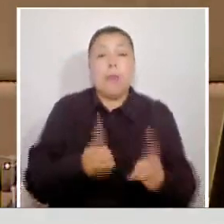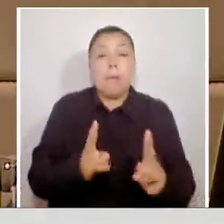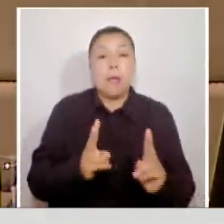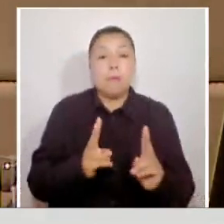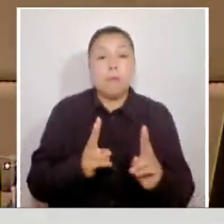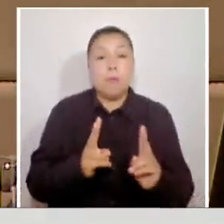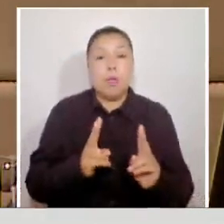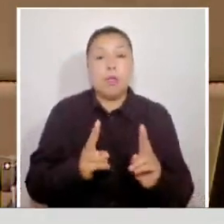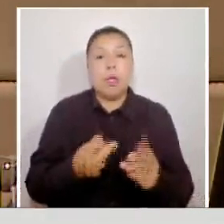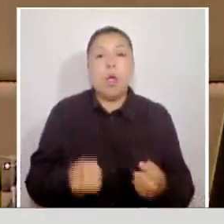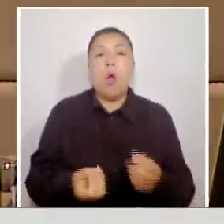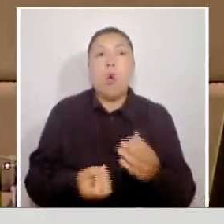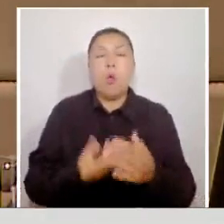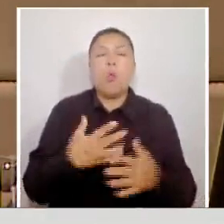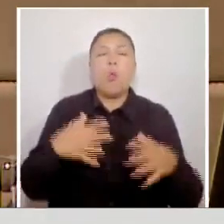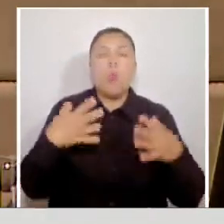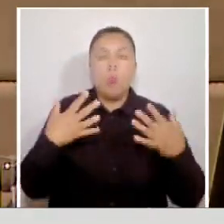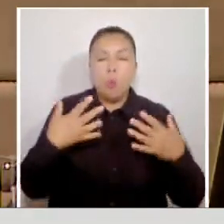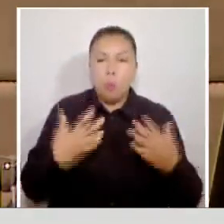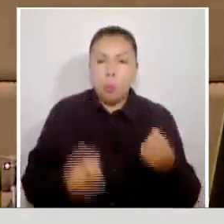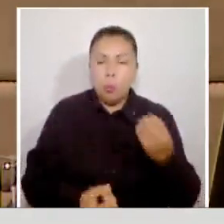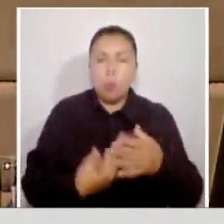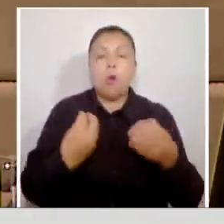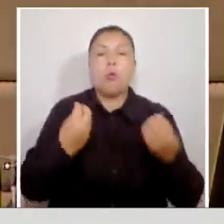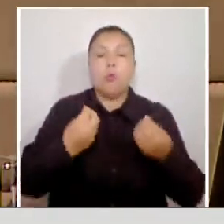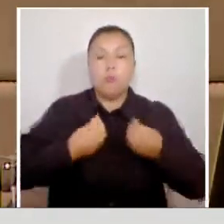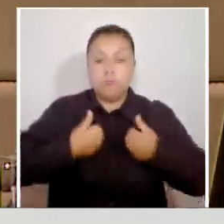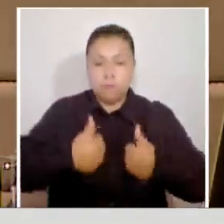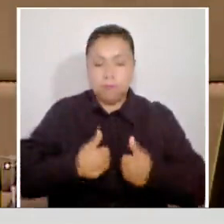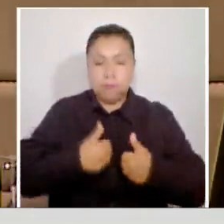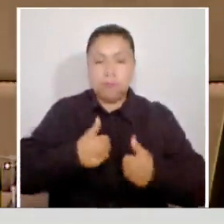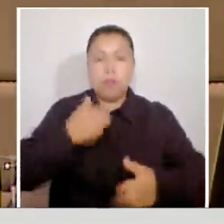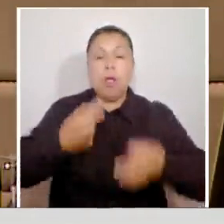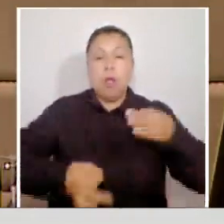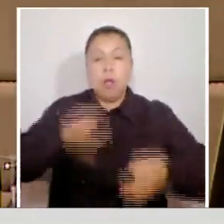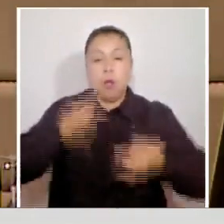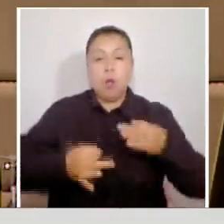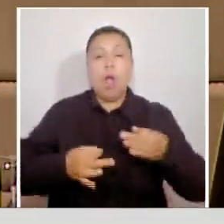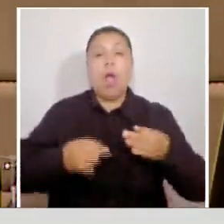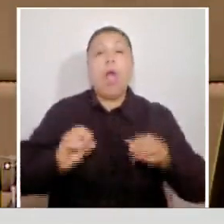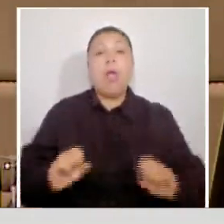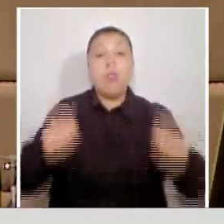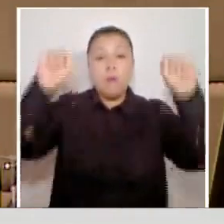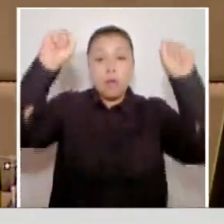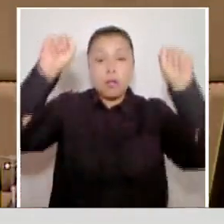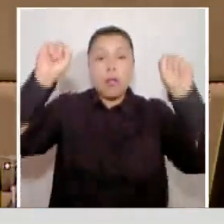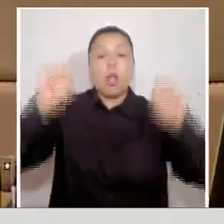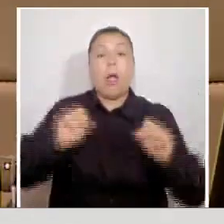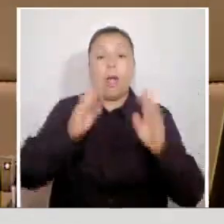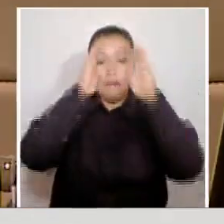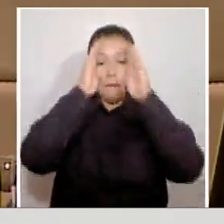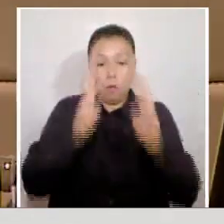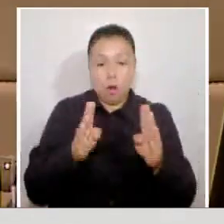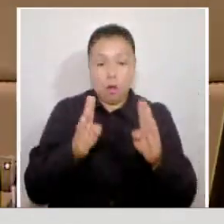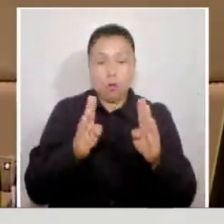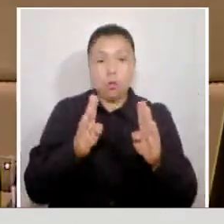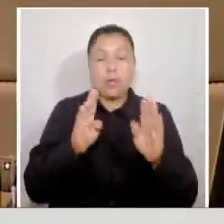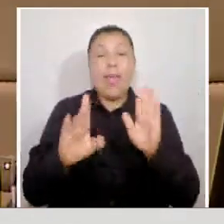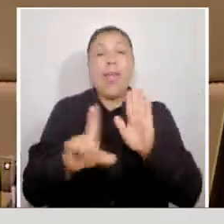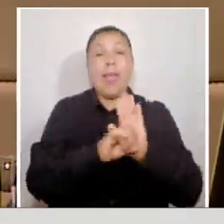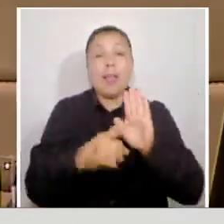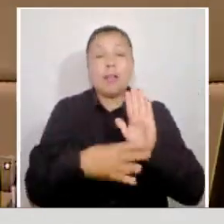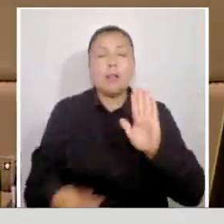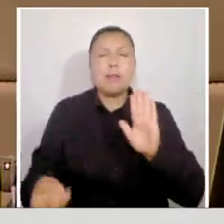uso más eficiente de los recursos de tribunales y fiscalías enfocándose así en delitos de mayor